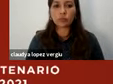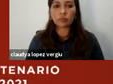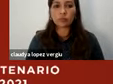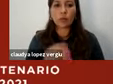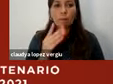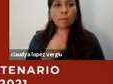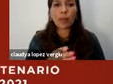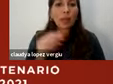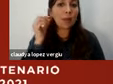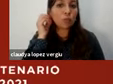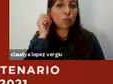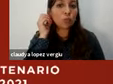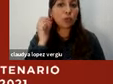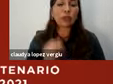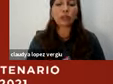mujeres,